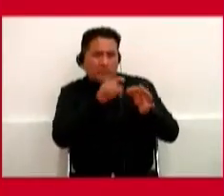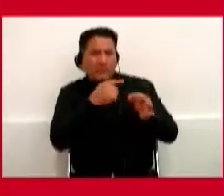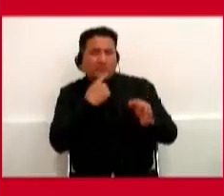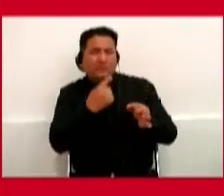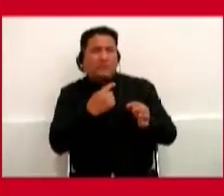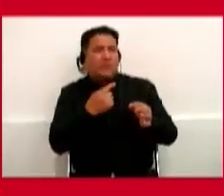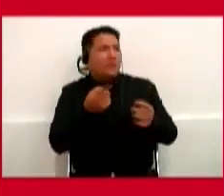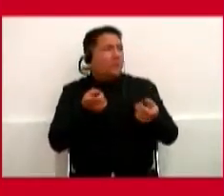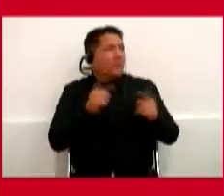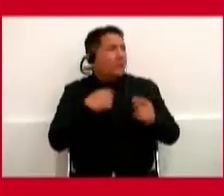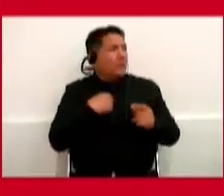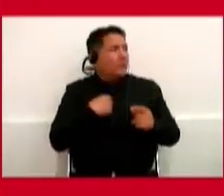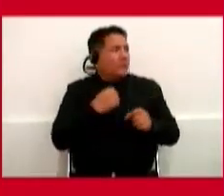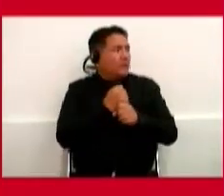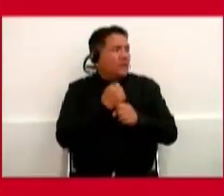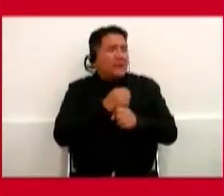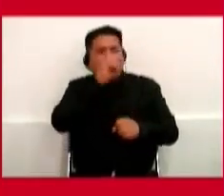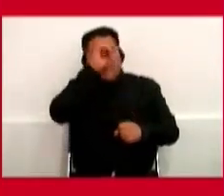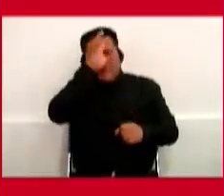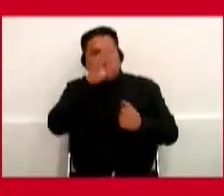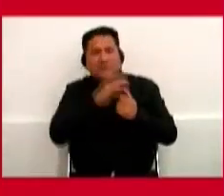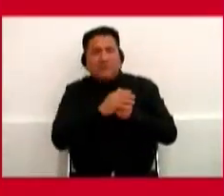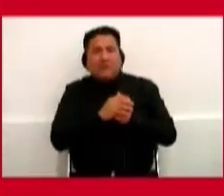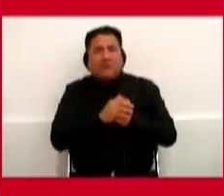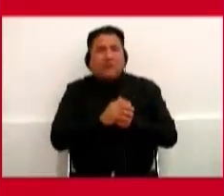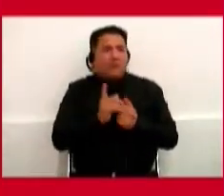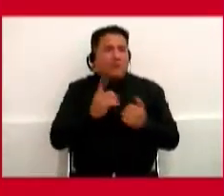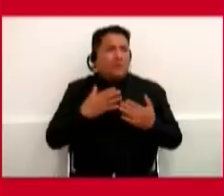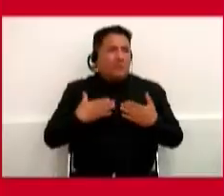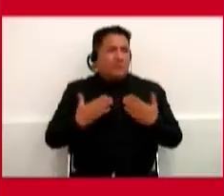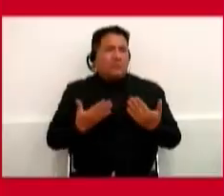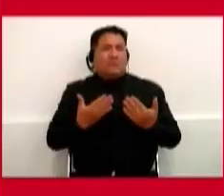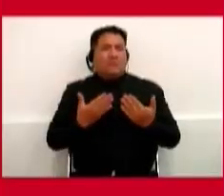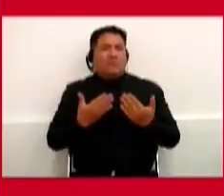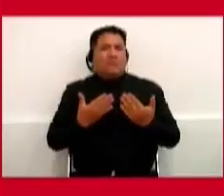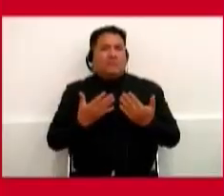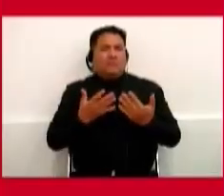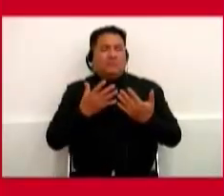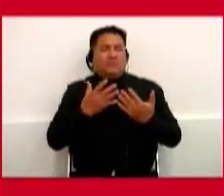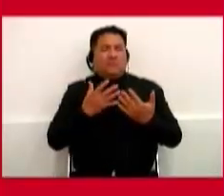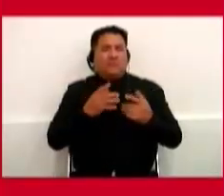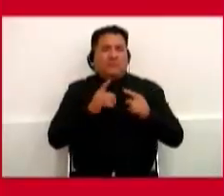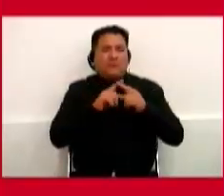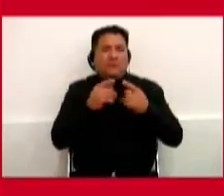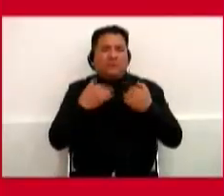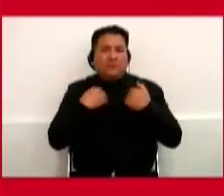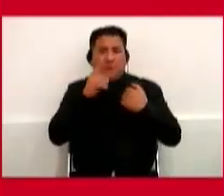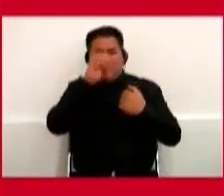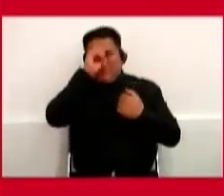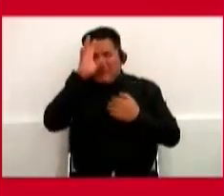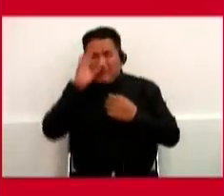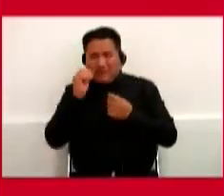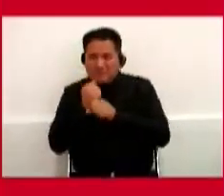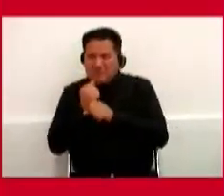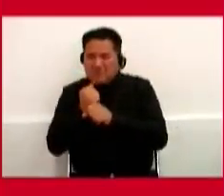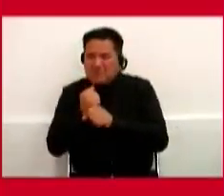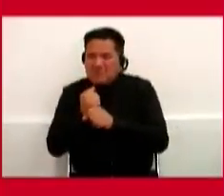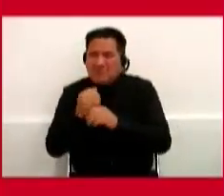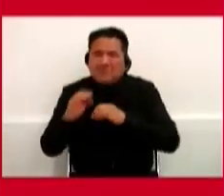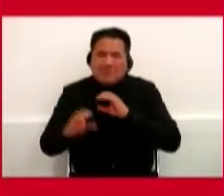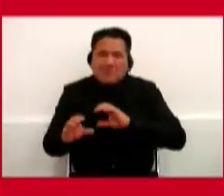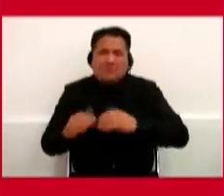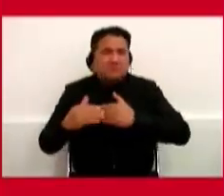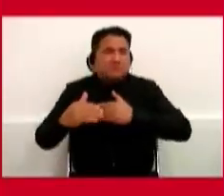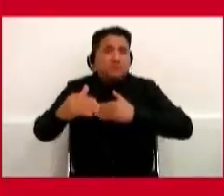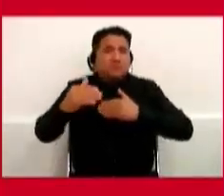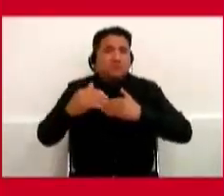mina? Si bien uno puede hacer esto a nivel de un greenfield y puede ser bastante lógico hacerlo, pero cuando ya tienes una mina operativa tienes que ver las variables. Puedes tener